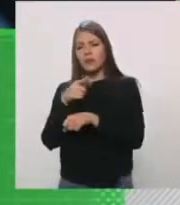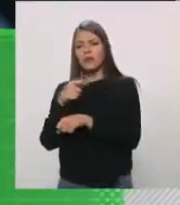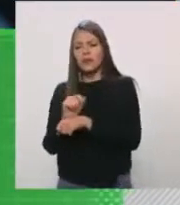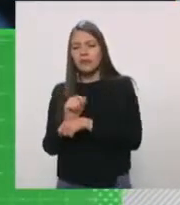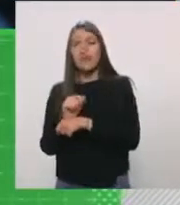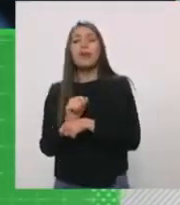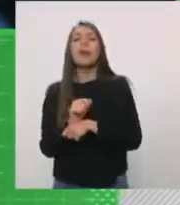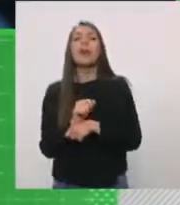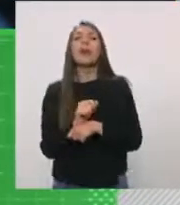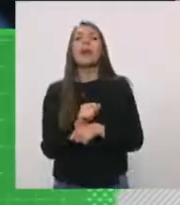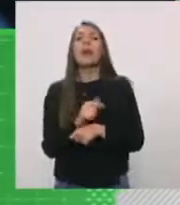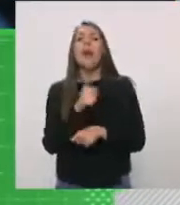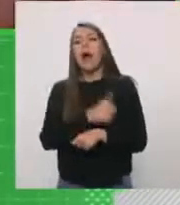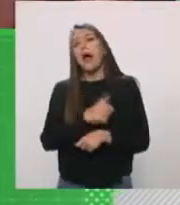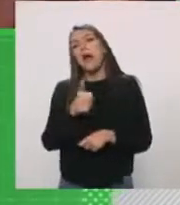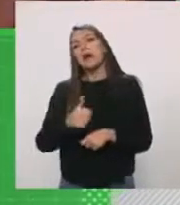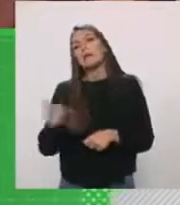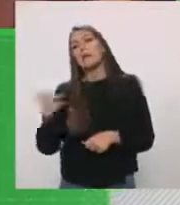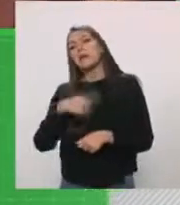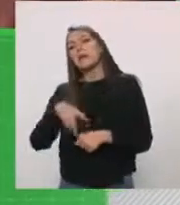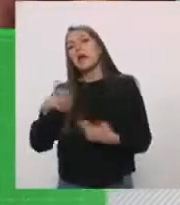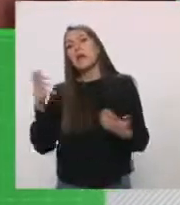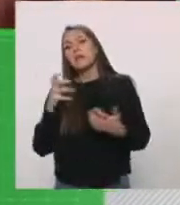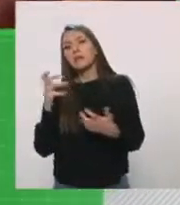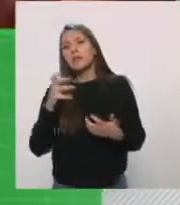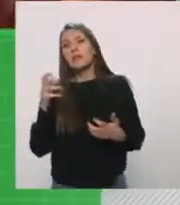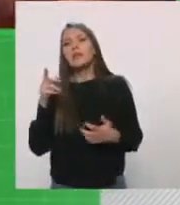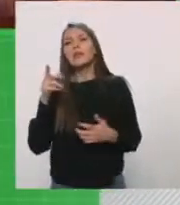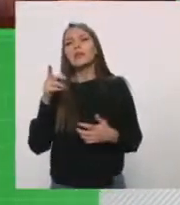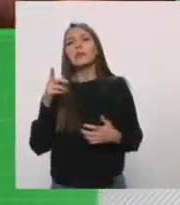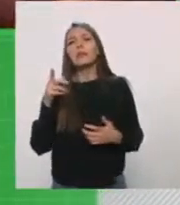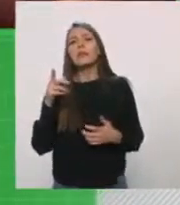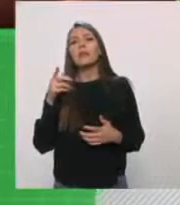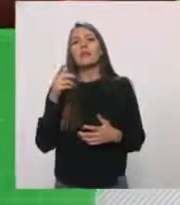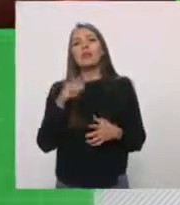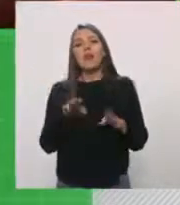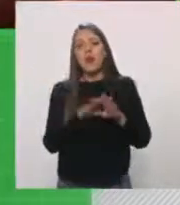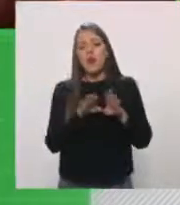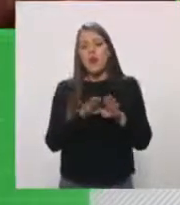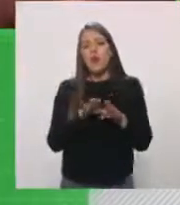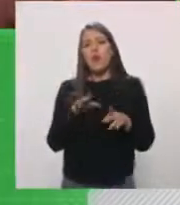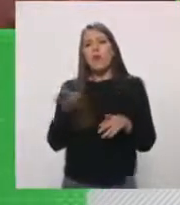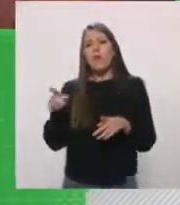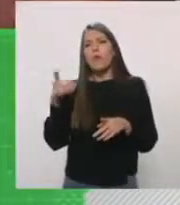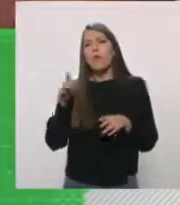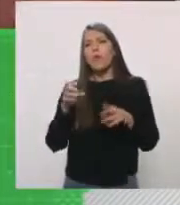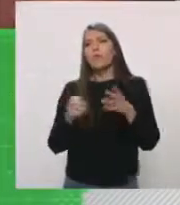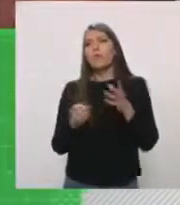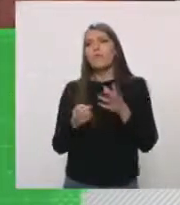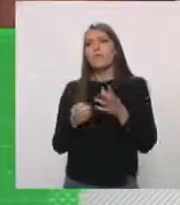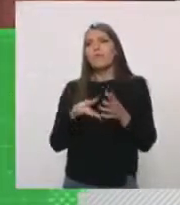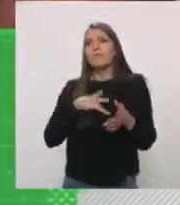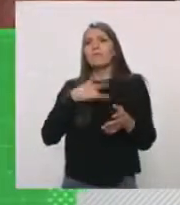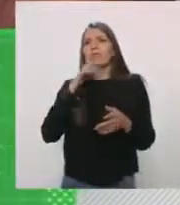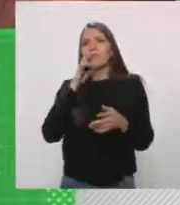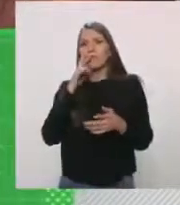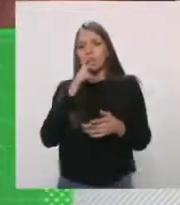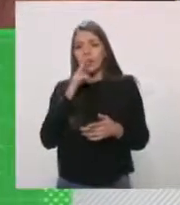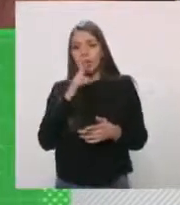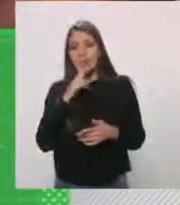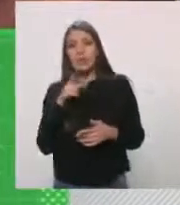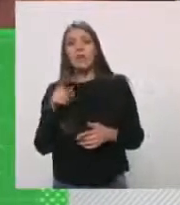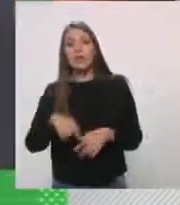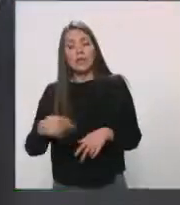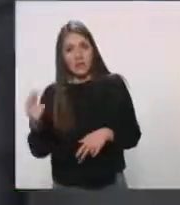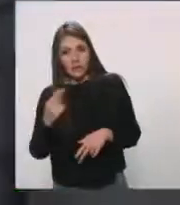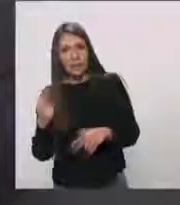uno hará lo propio pues para encontrar como un nuevo equilibrio. Lo que tenemos que buscar hoy es un